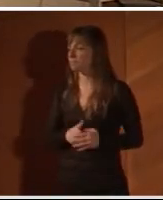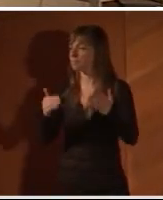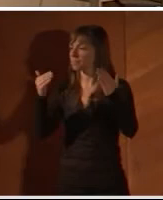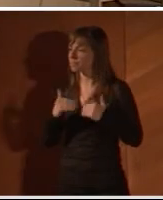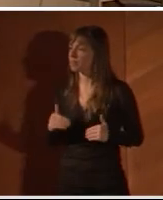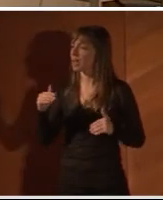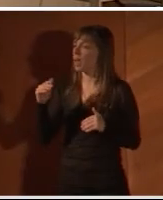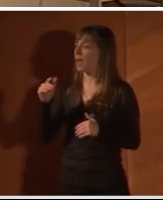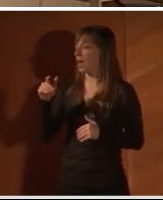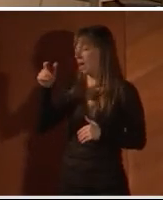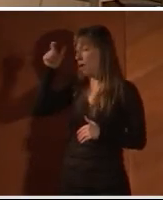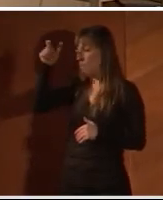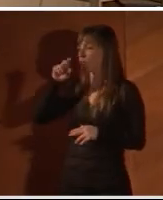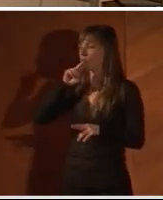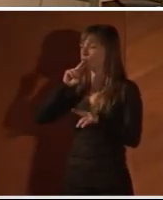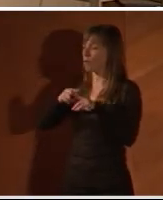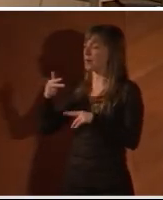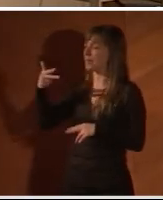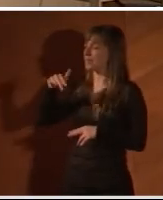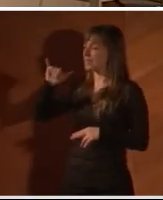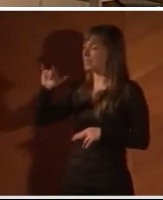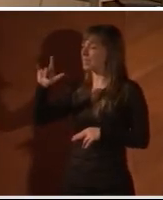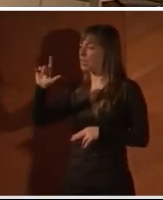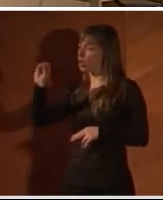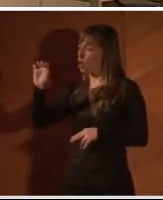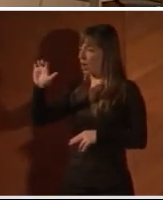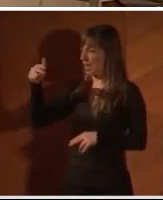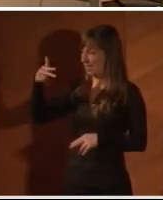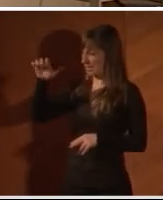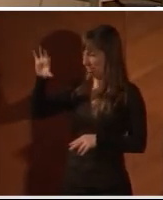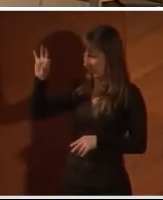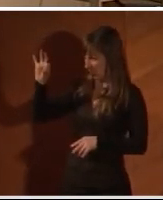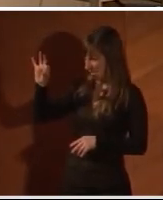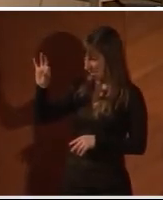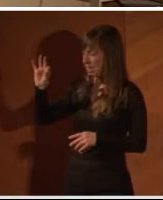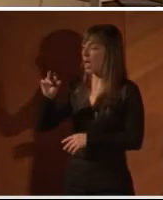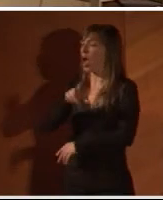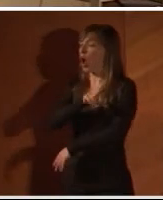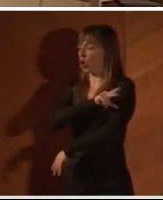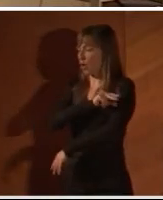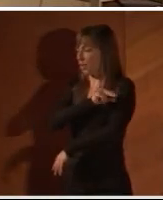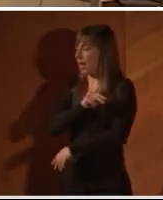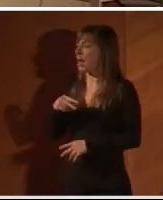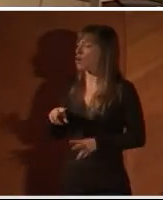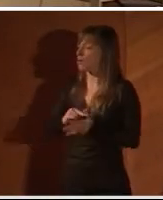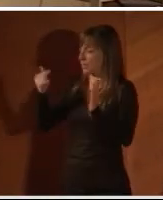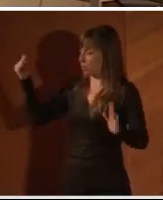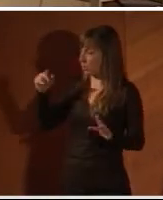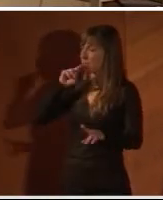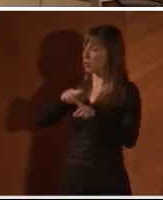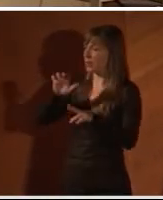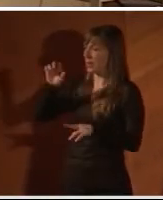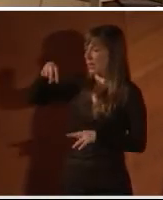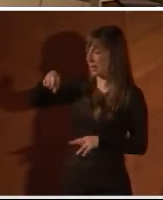Chiloeches, es el turno de Chiloeches. Desde el ayuntamiento nos habla el concejal de Nuevas Tecnologías, Enrique Girondo.